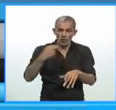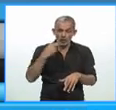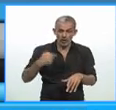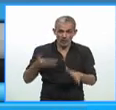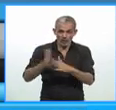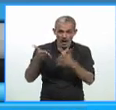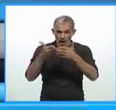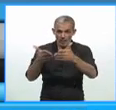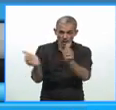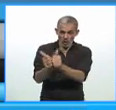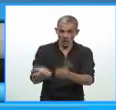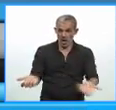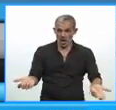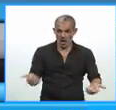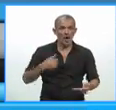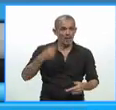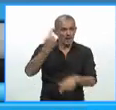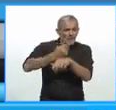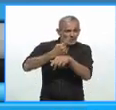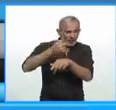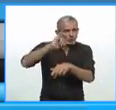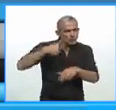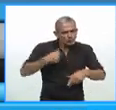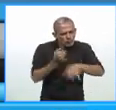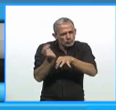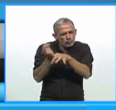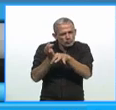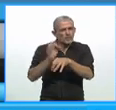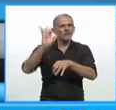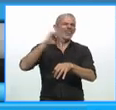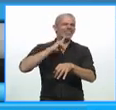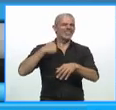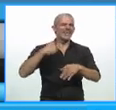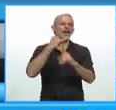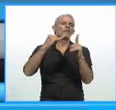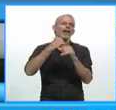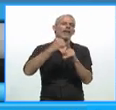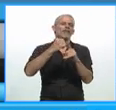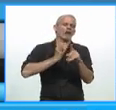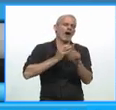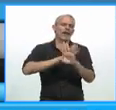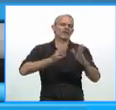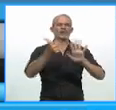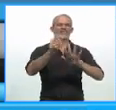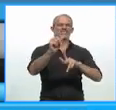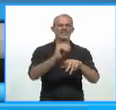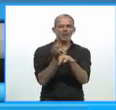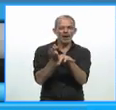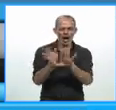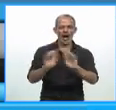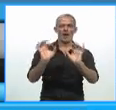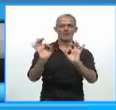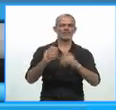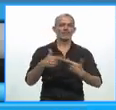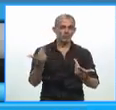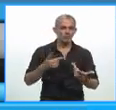me... Al principio querían que los entrené al principio. Sí. El primer, nada, medio año o algo así. Y en el verano estaba